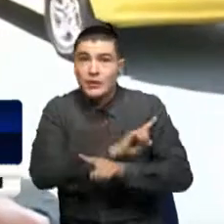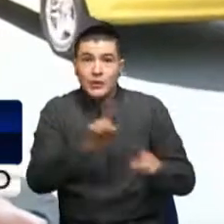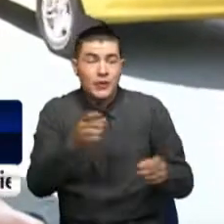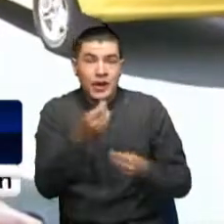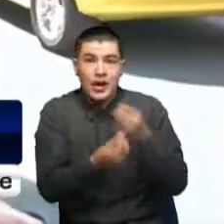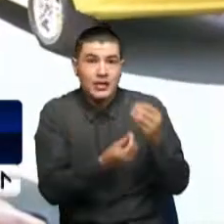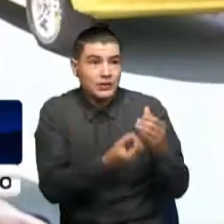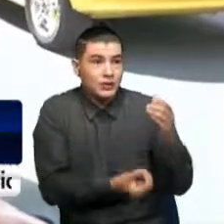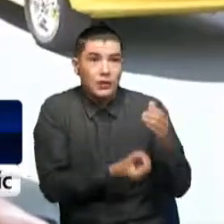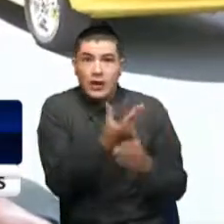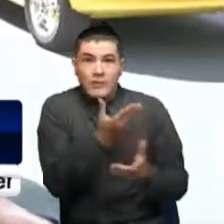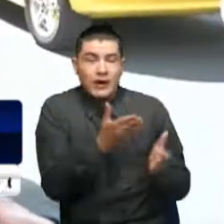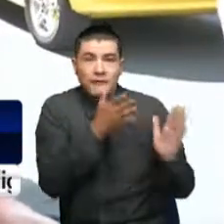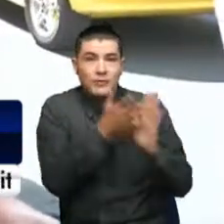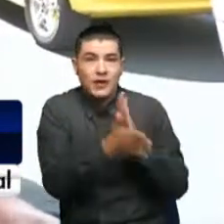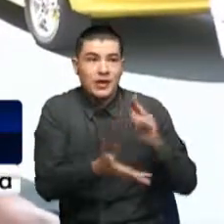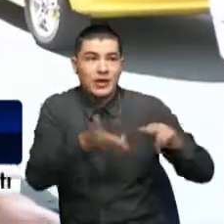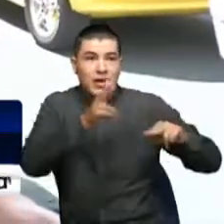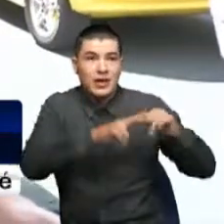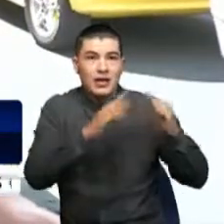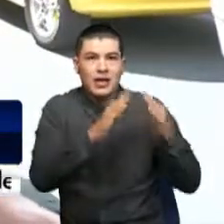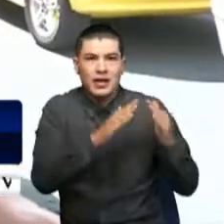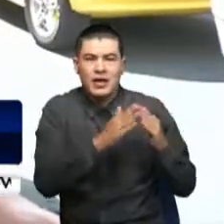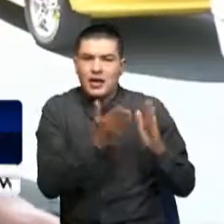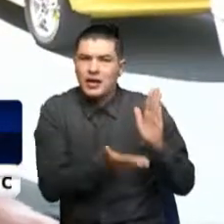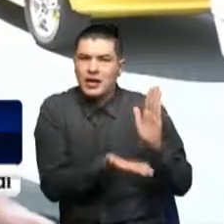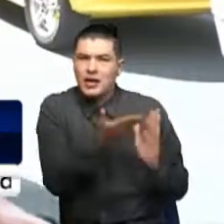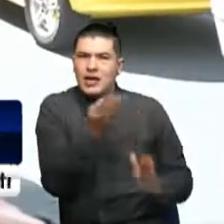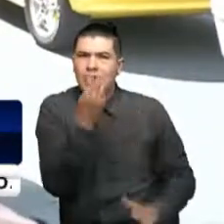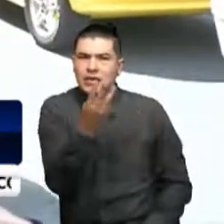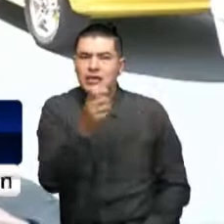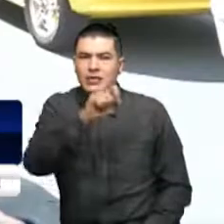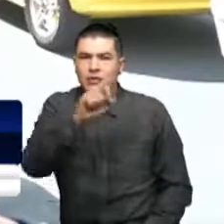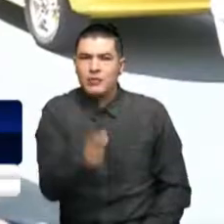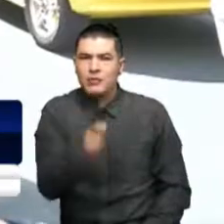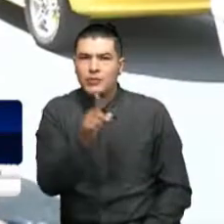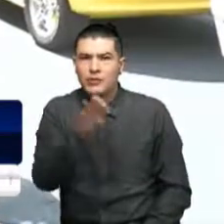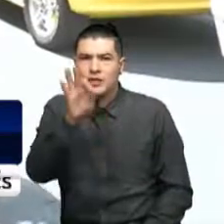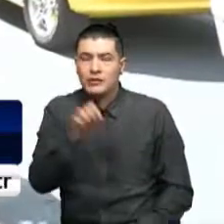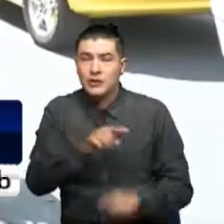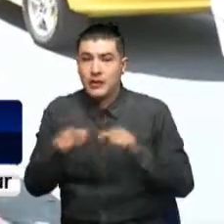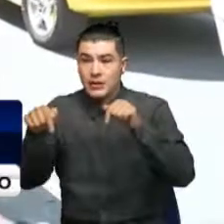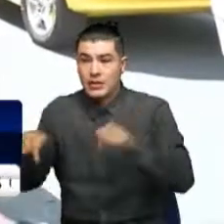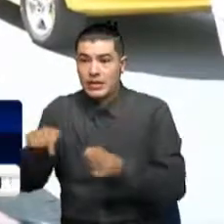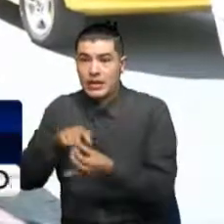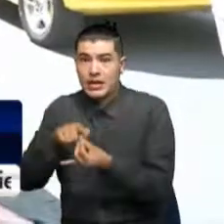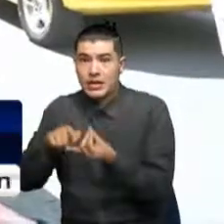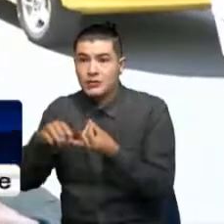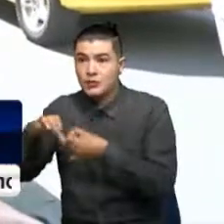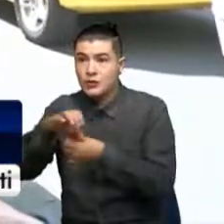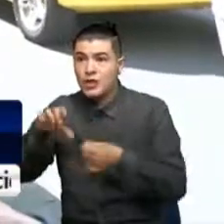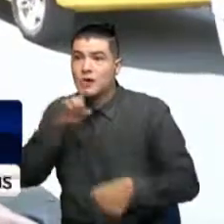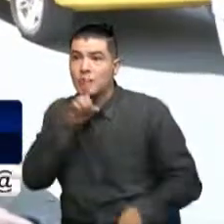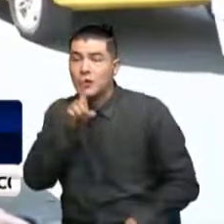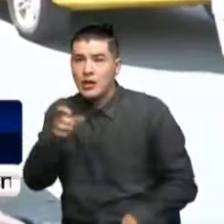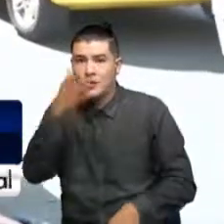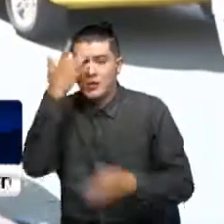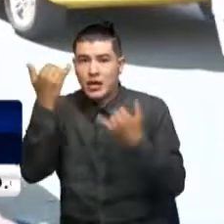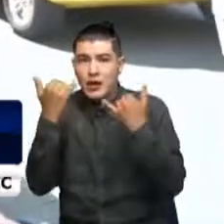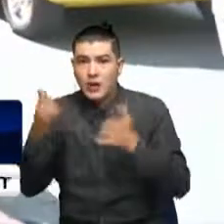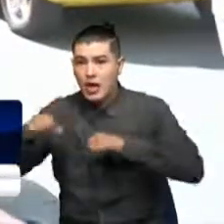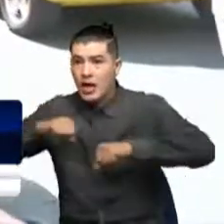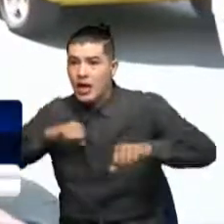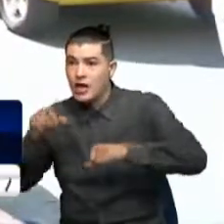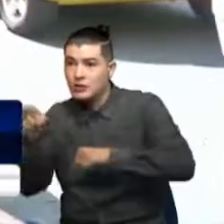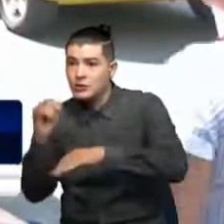actualización catastral les está subiendo el 3.18 en el caso cara manga como la actuación del